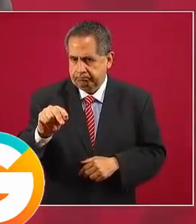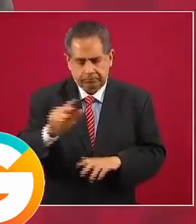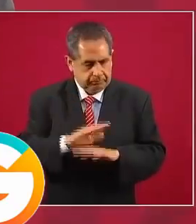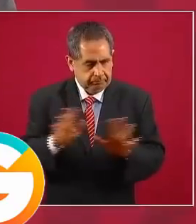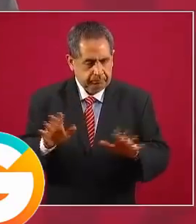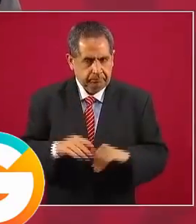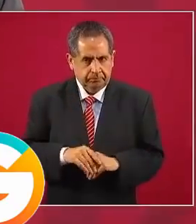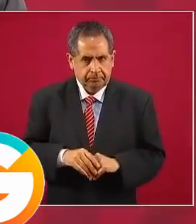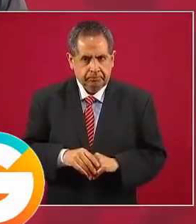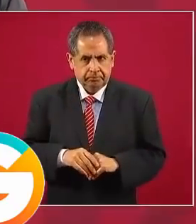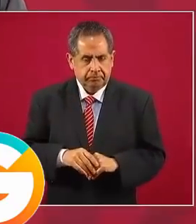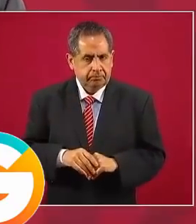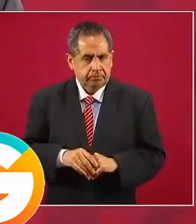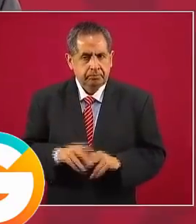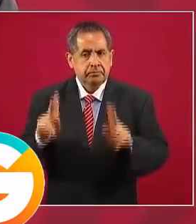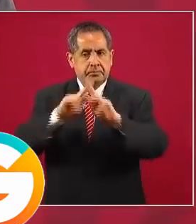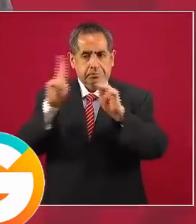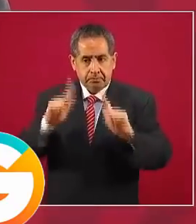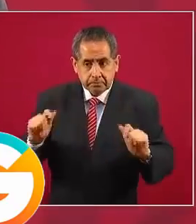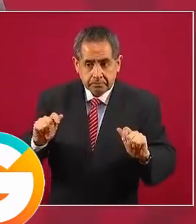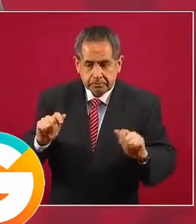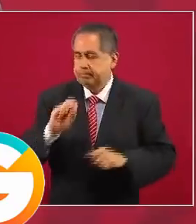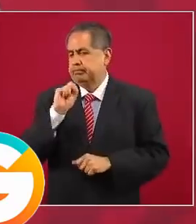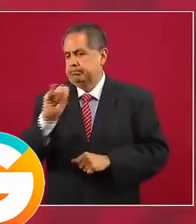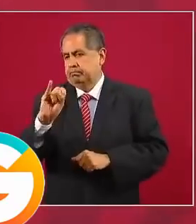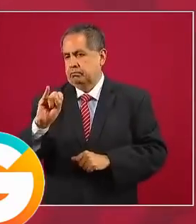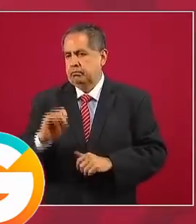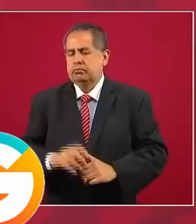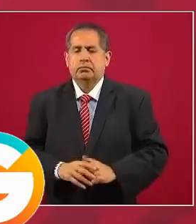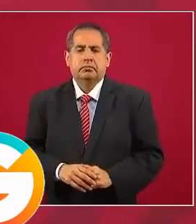sí a la paz.